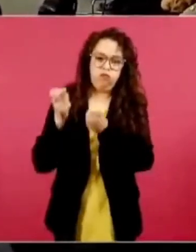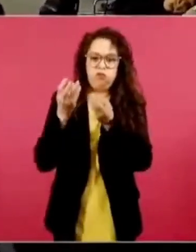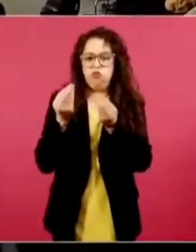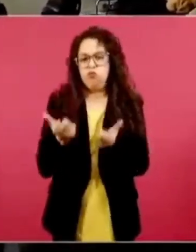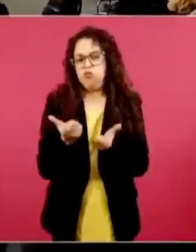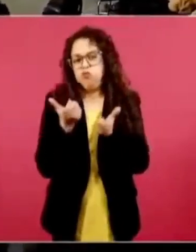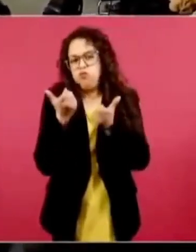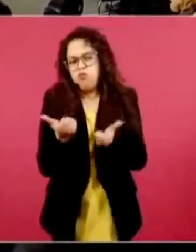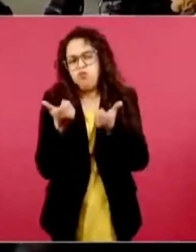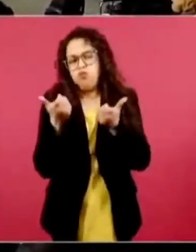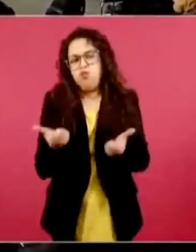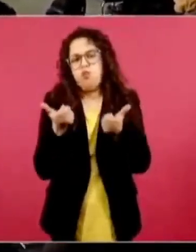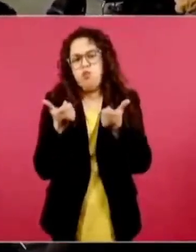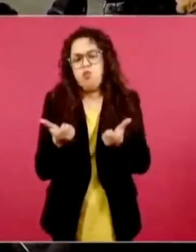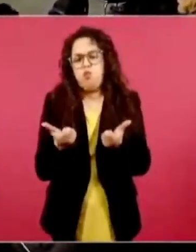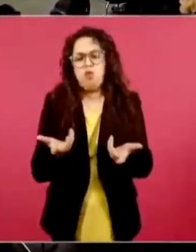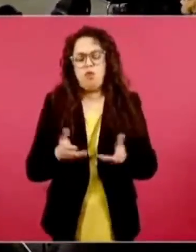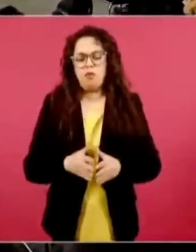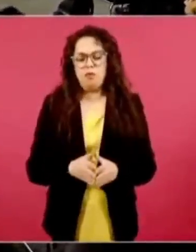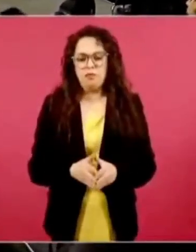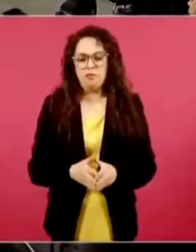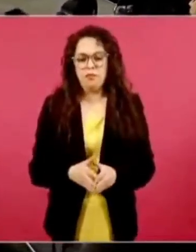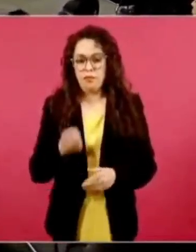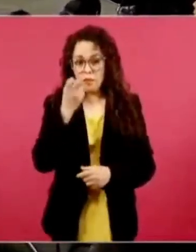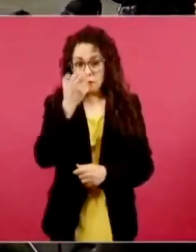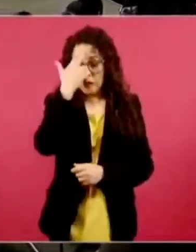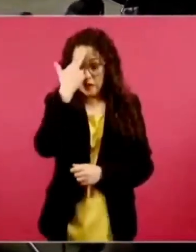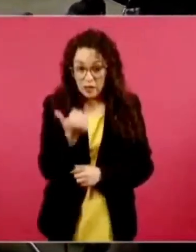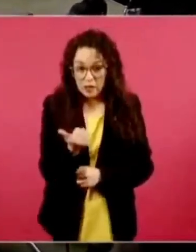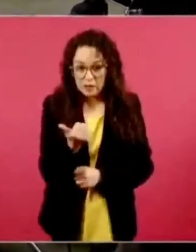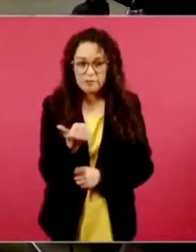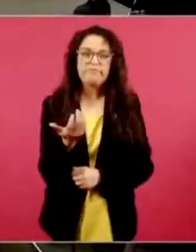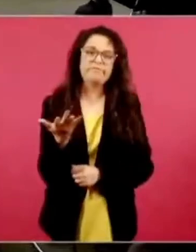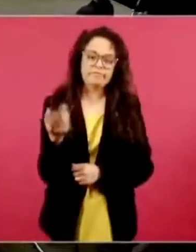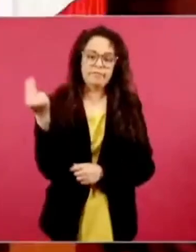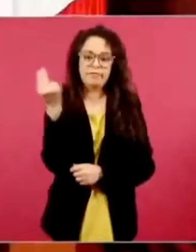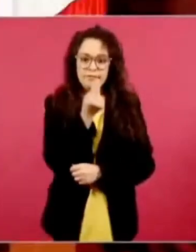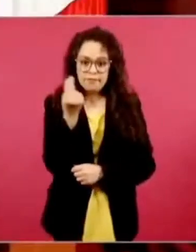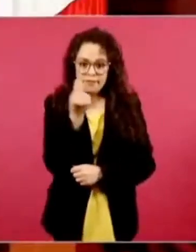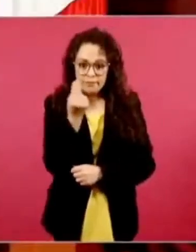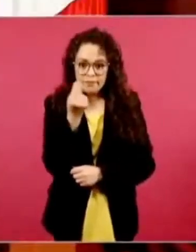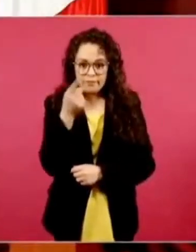Entonces, para poder hacer eso, necesitaban pues, crear medios